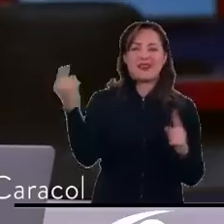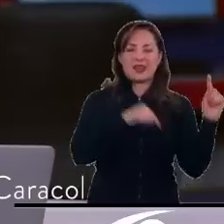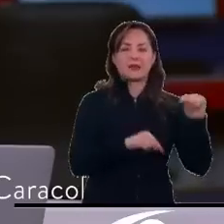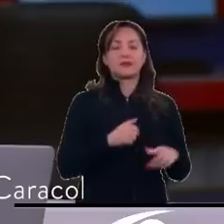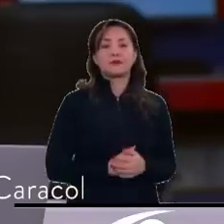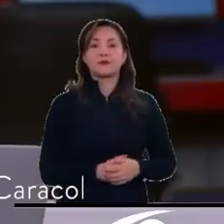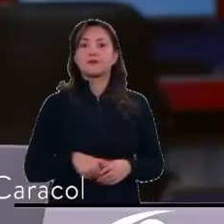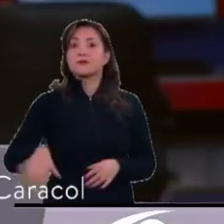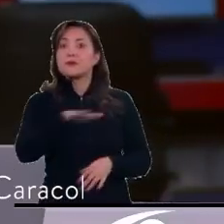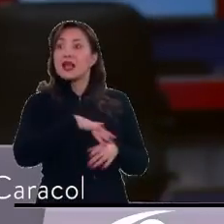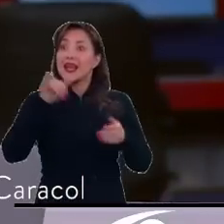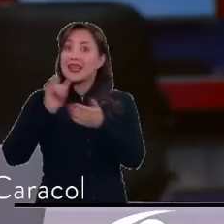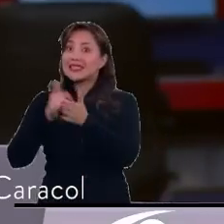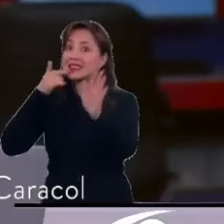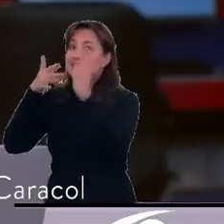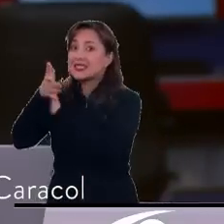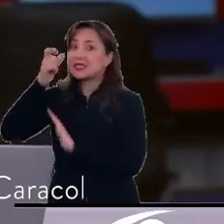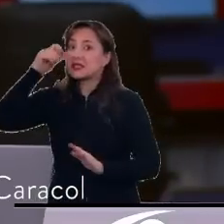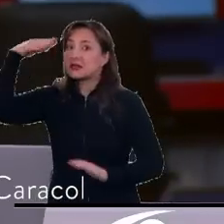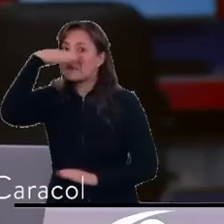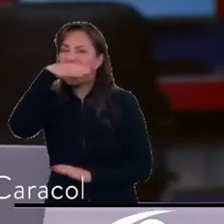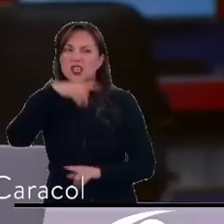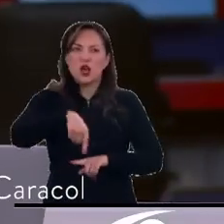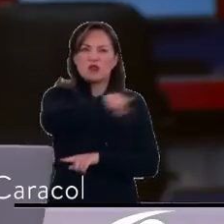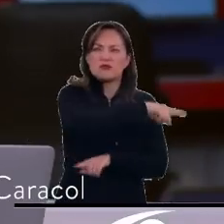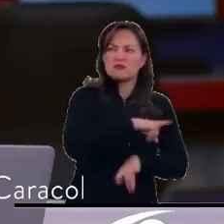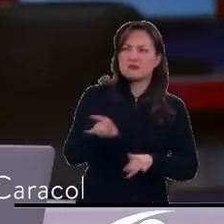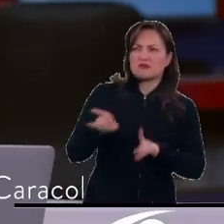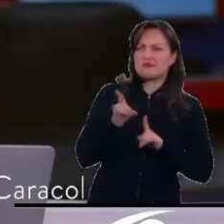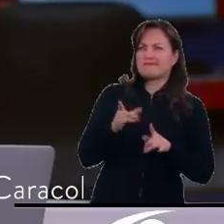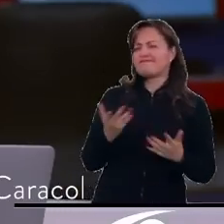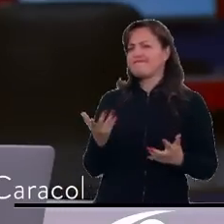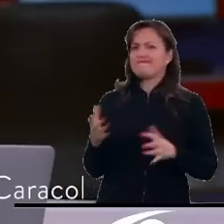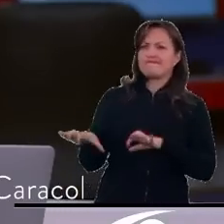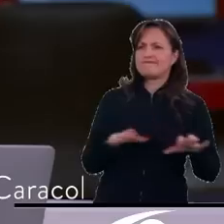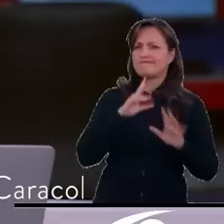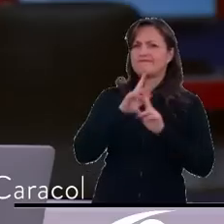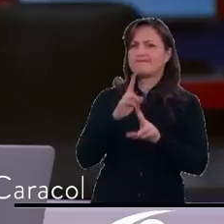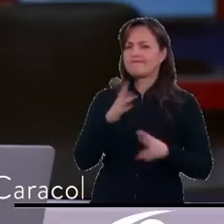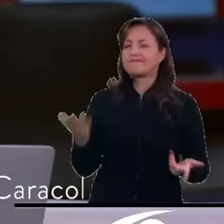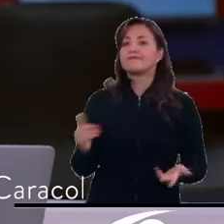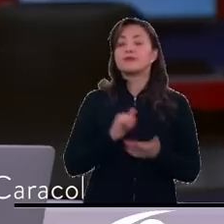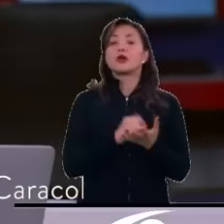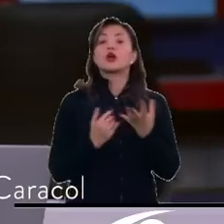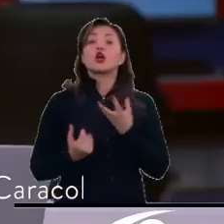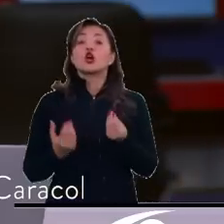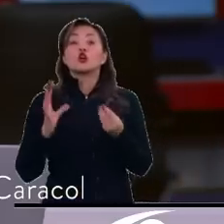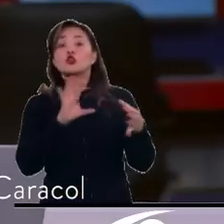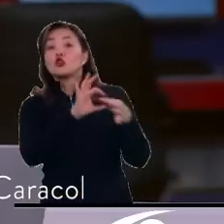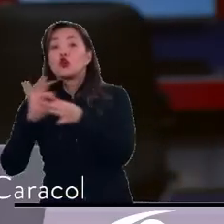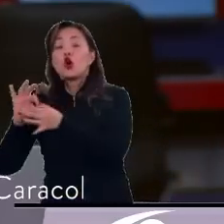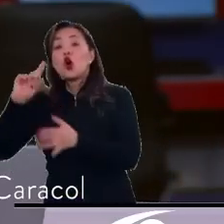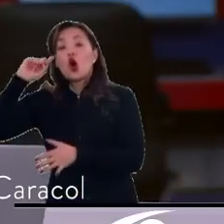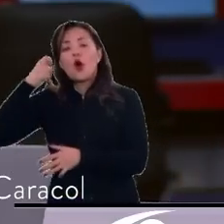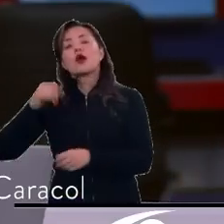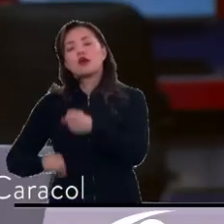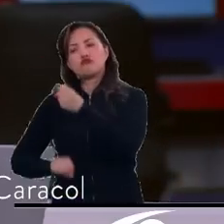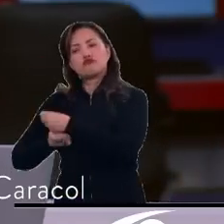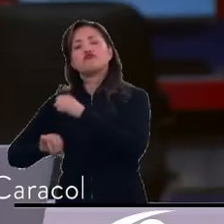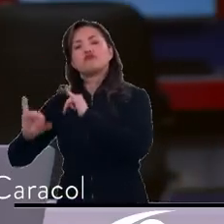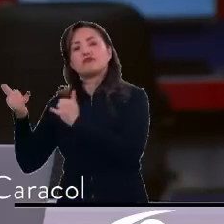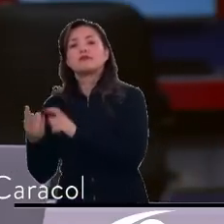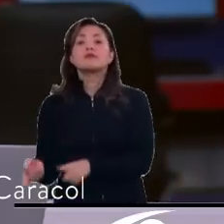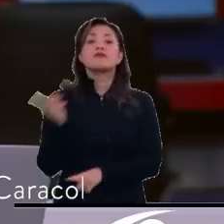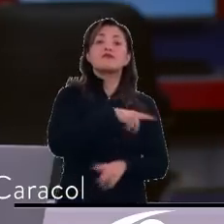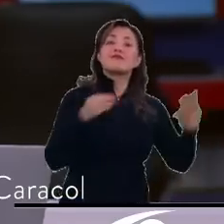Y las reacciones ante el anuncio del presidente Gustavo Petro no se hicieron esperar. Mientras que los partidos de gobierno avalan la decisión, la